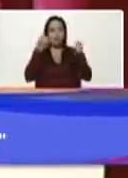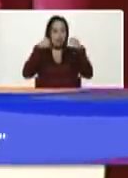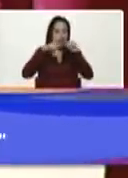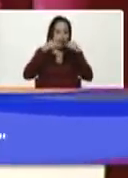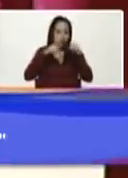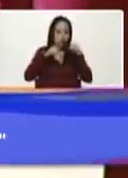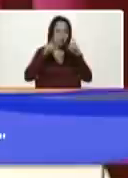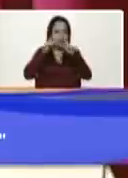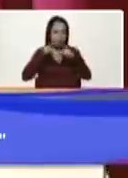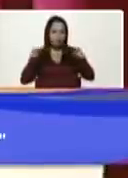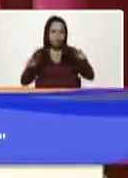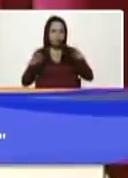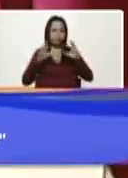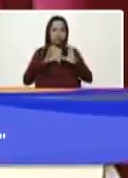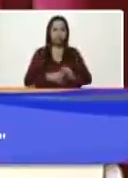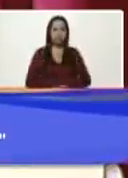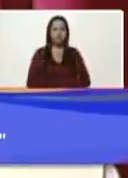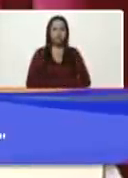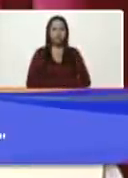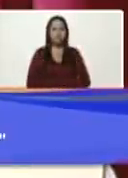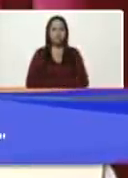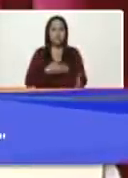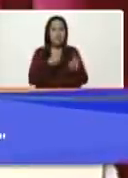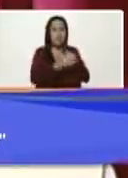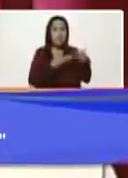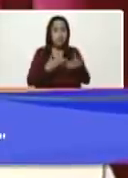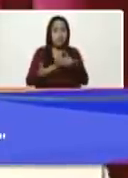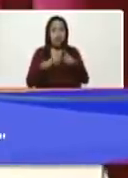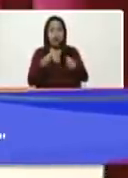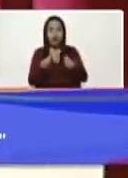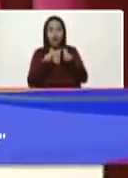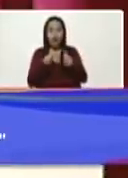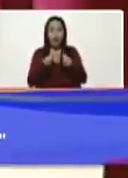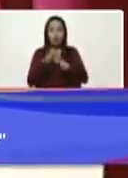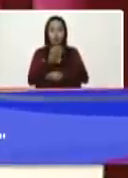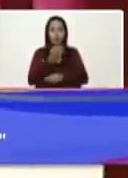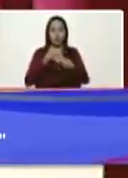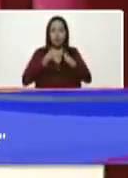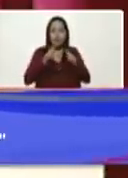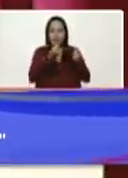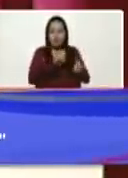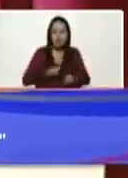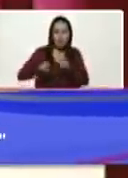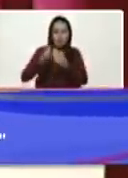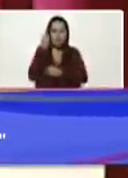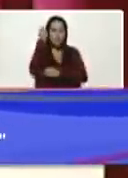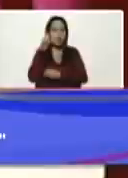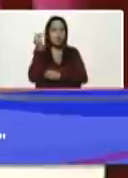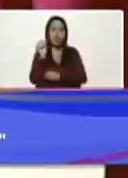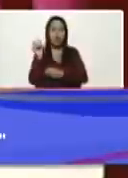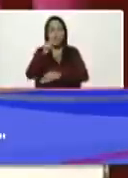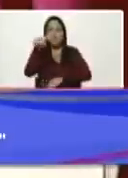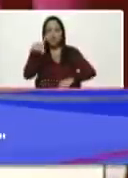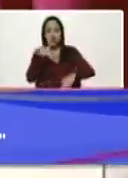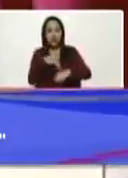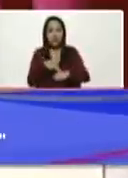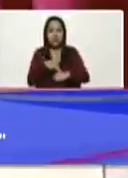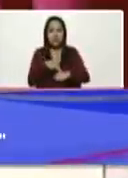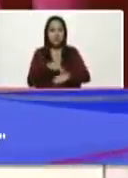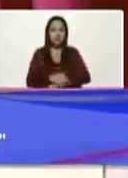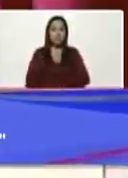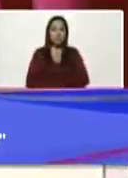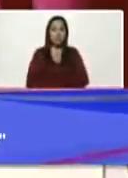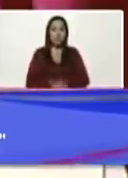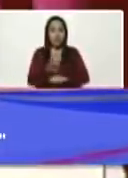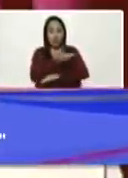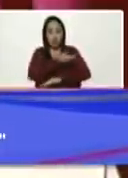Ocupacional, sin importar nuestra condición socioeconómica, credo o nacionalidad. El gobierno bolivariano, a